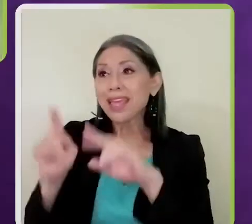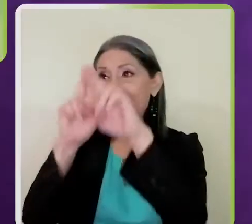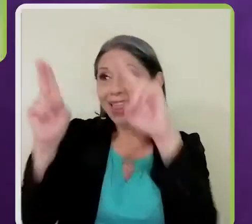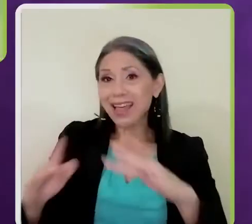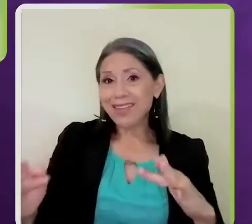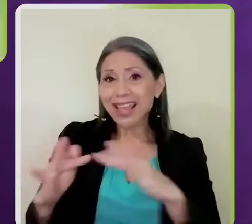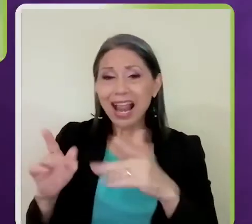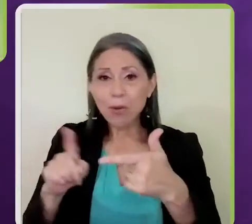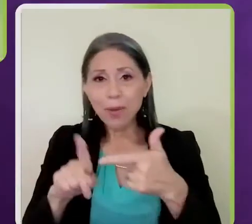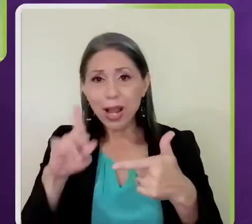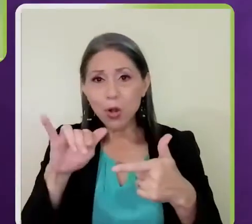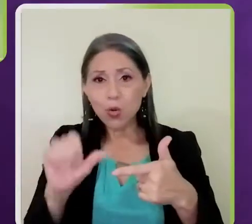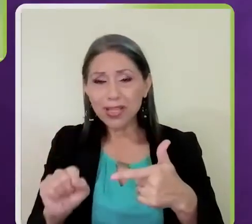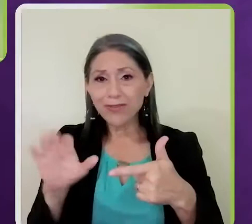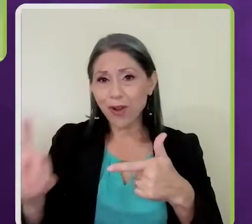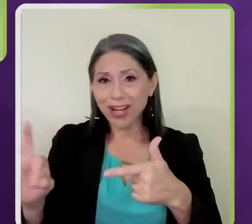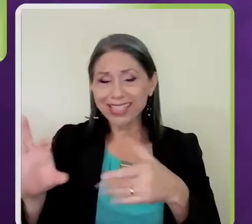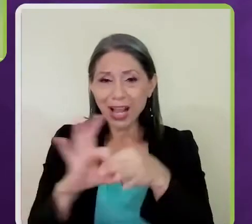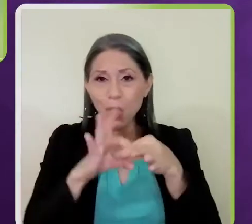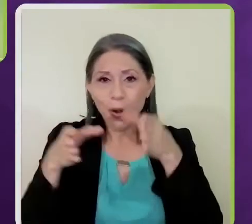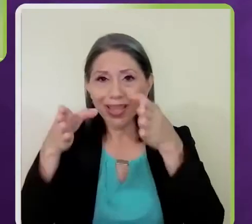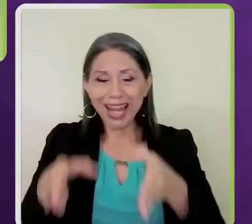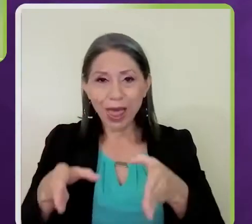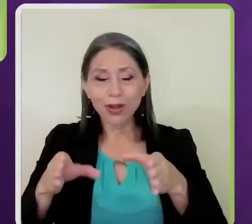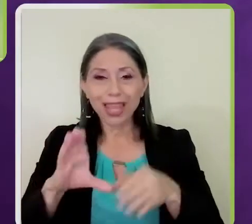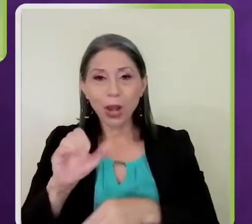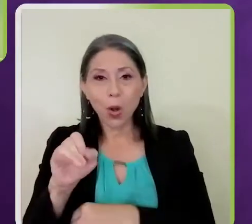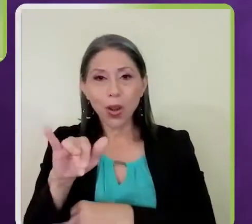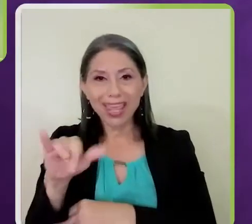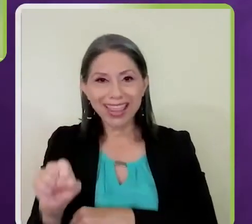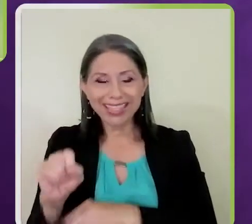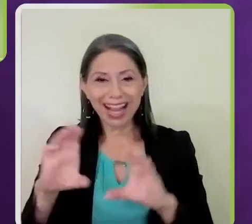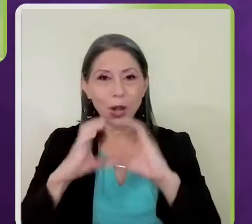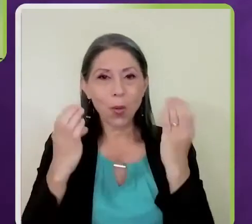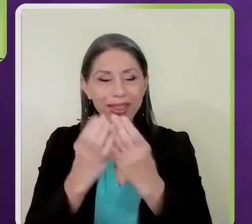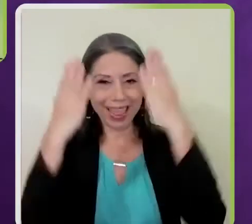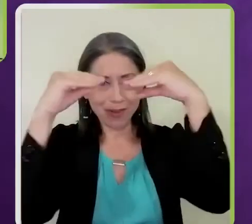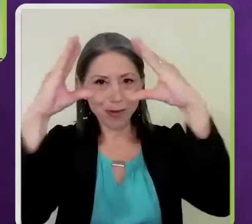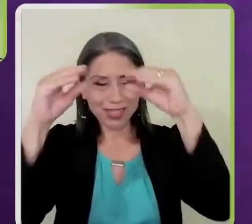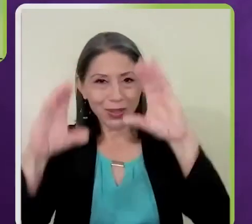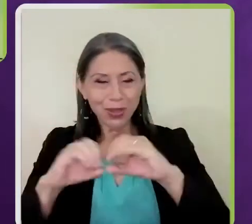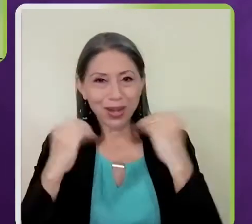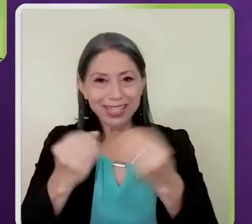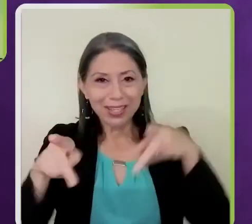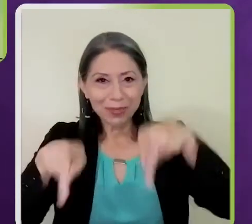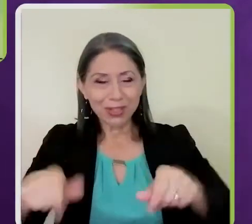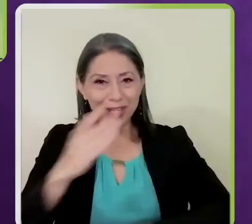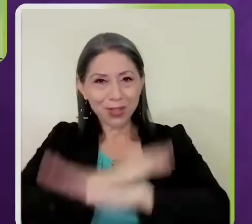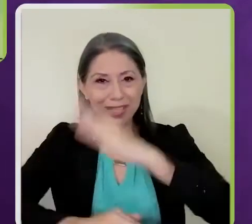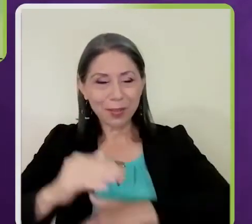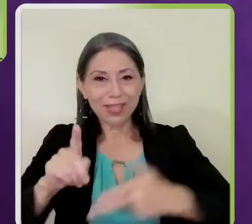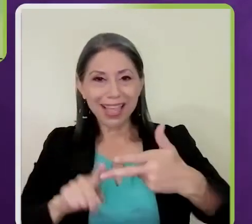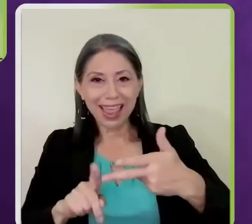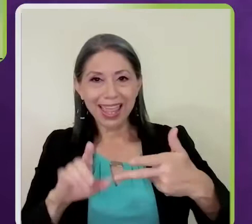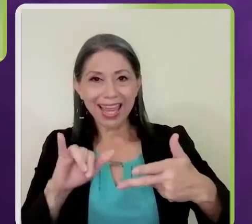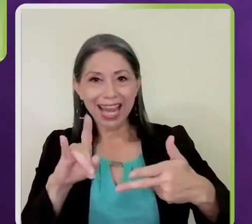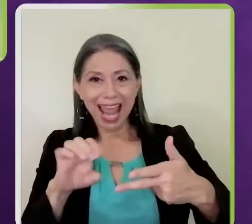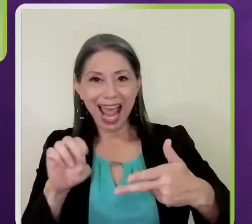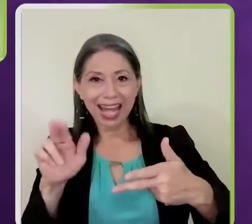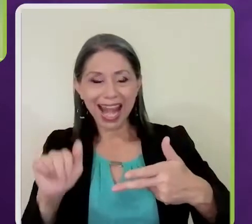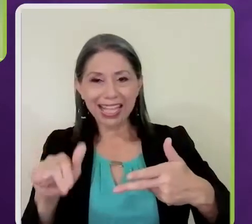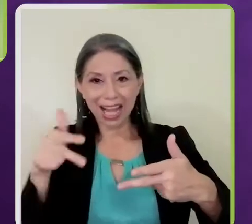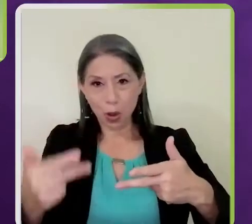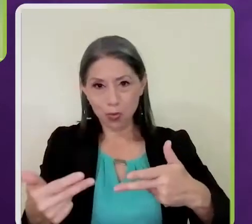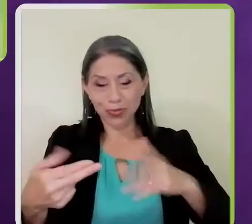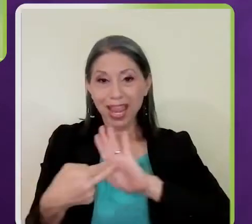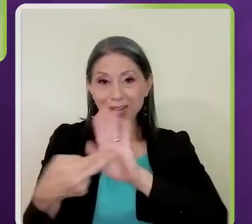acompañan también Luis Flores, coordinador de COINDIS, el Comité de Información de las Organizaciones de Personas con Discapacidad, e Ileana Chacón, quien